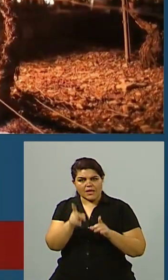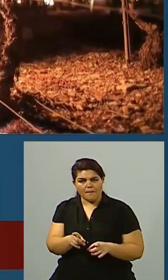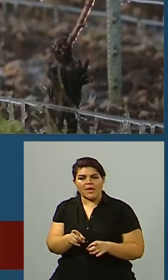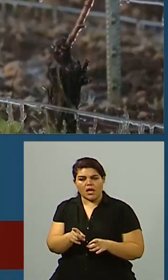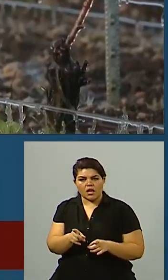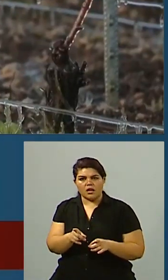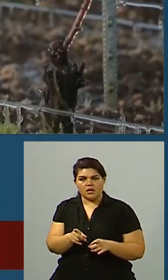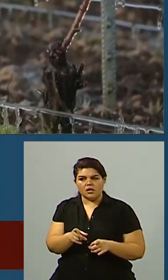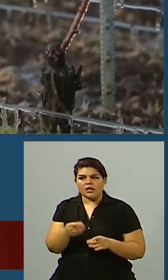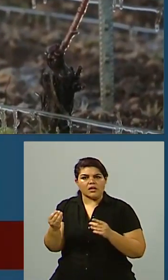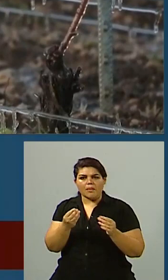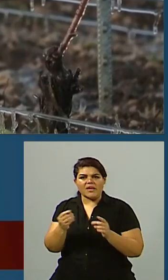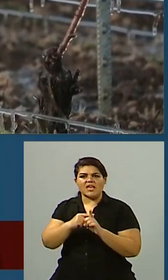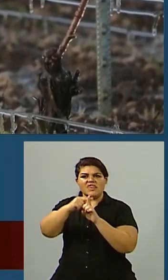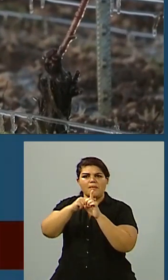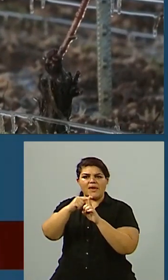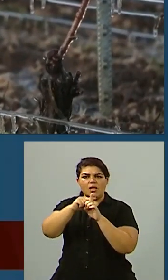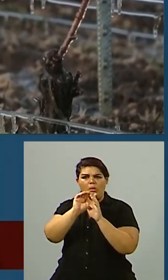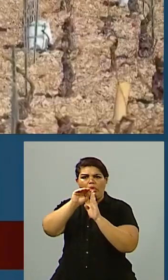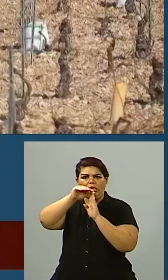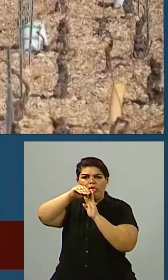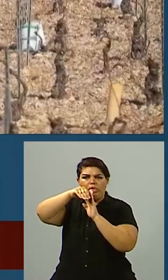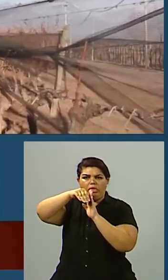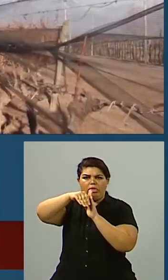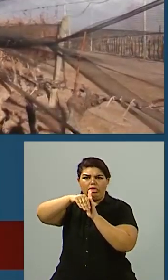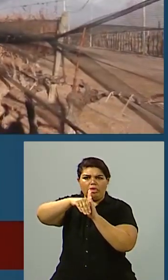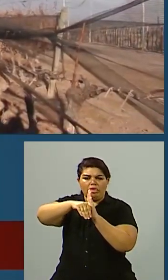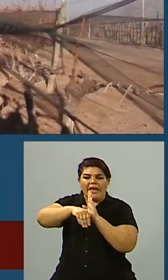de temperatura ha provocado heladas tardías. Todavía sabemos que están